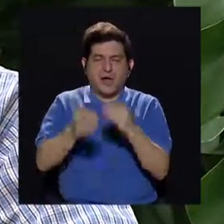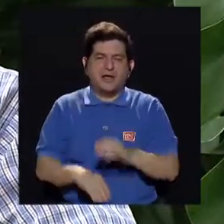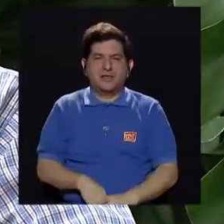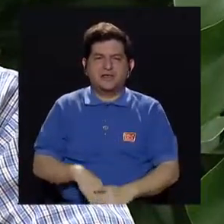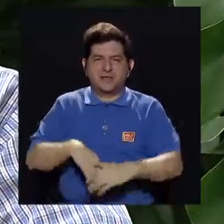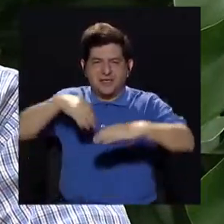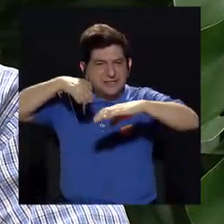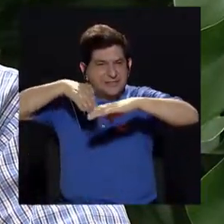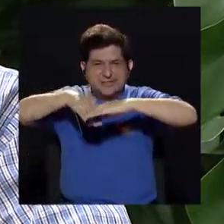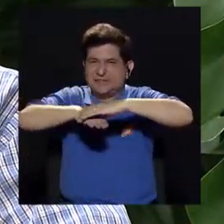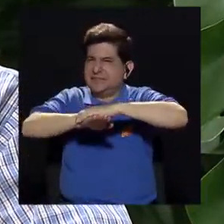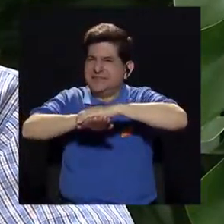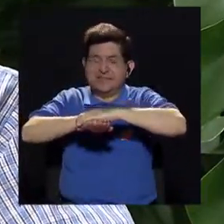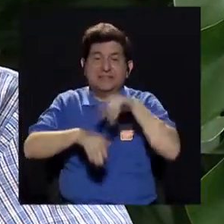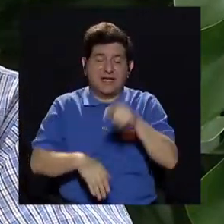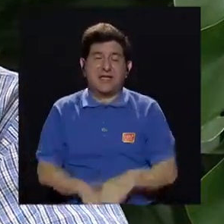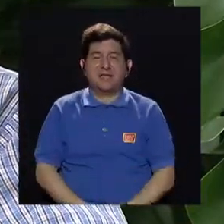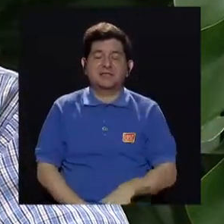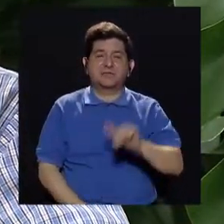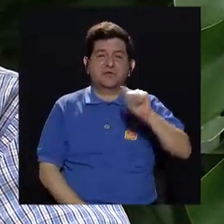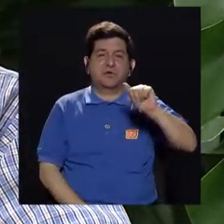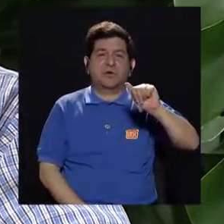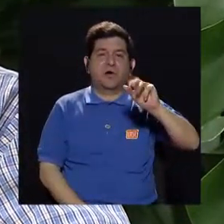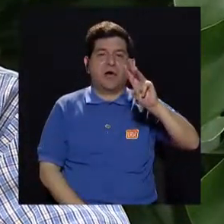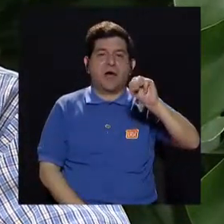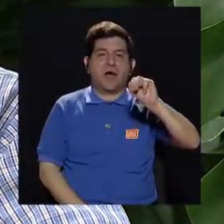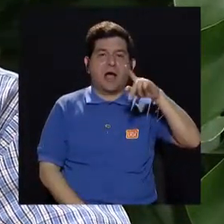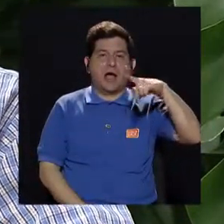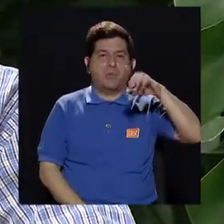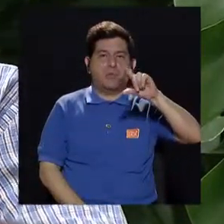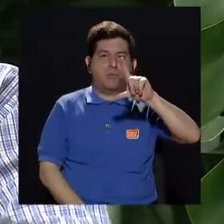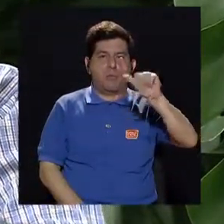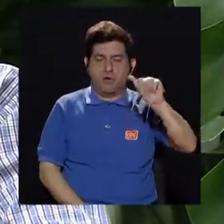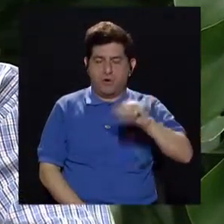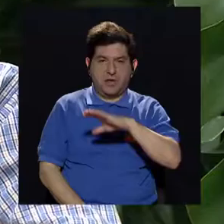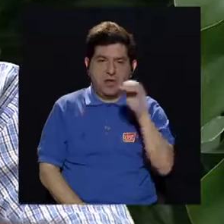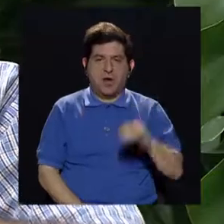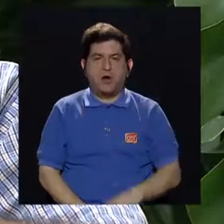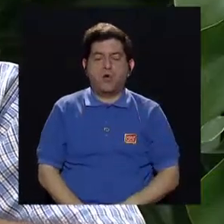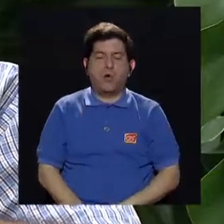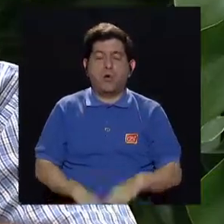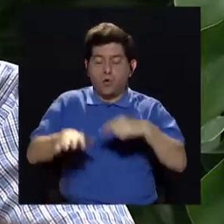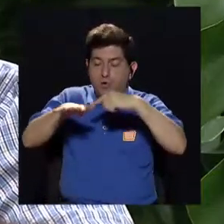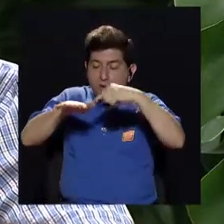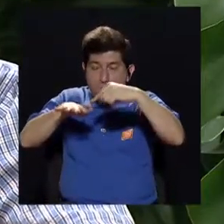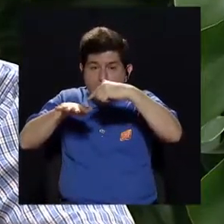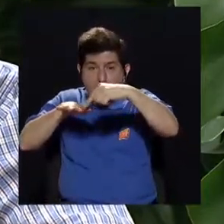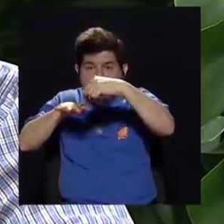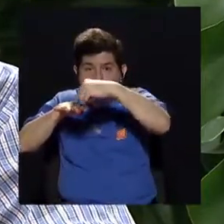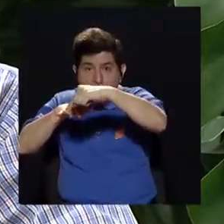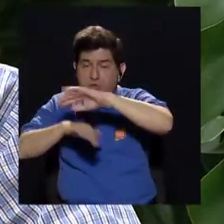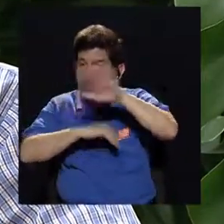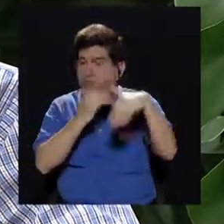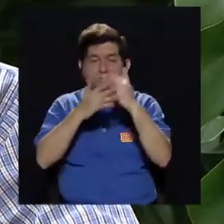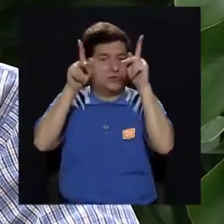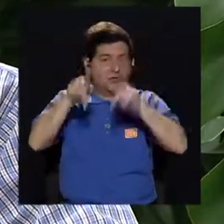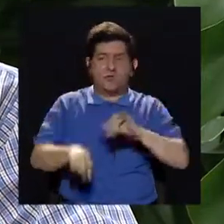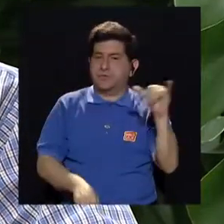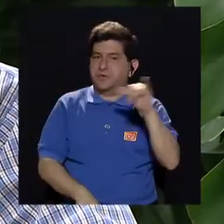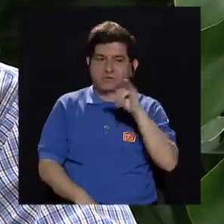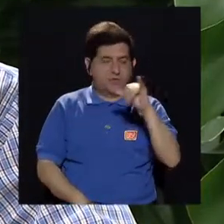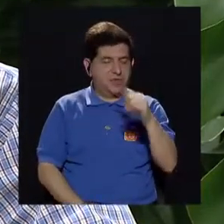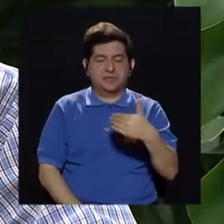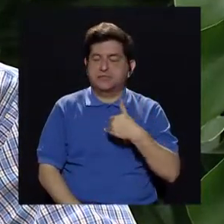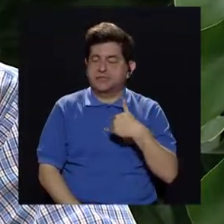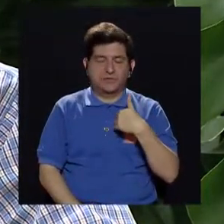le entra, ¿verdad? Eso genera muchas ampollas o malestar. El tipo de los dedos de pie, como estén ubicados, no todos tenemos